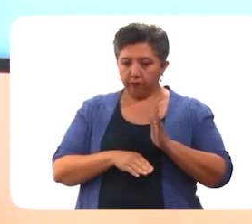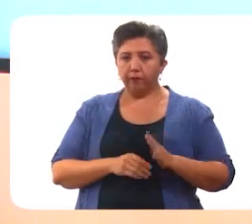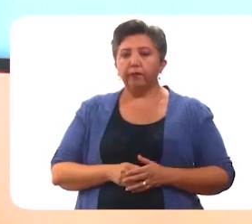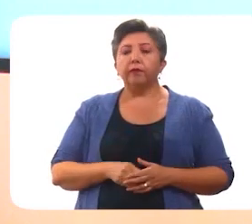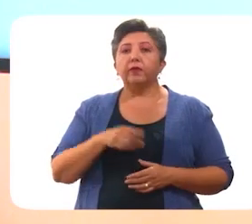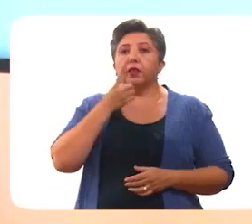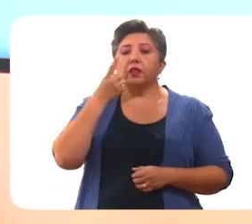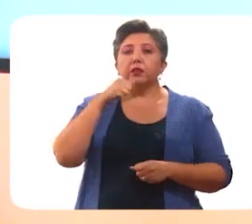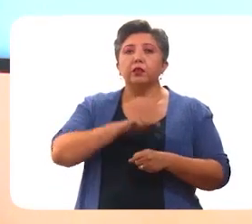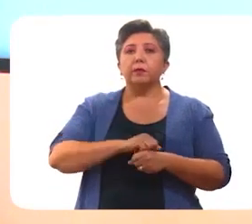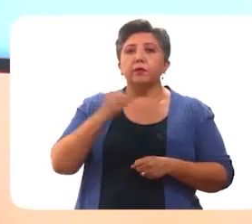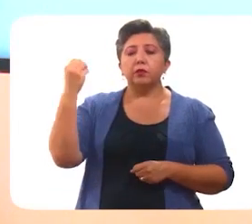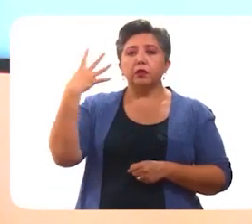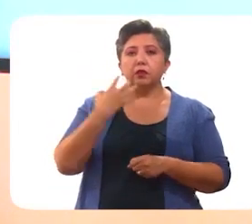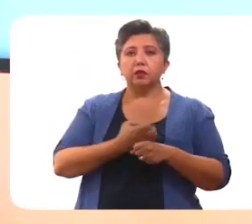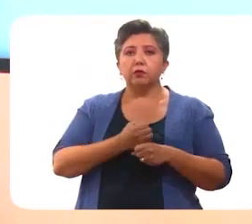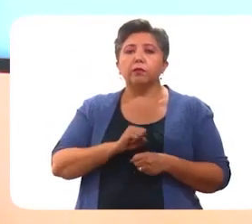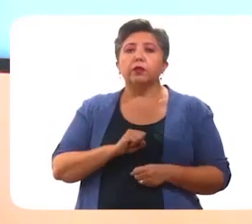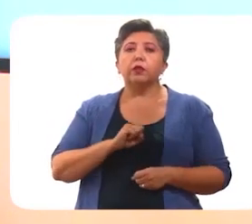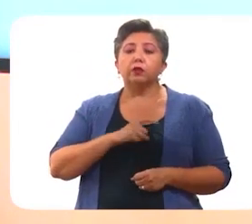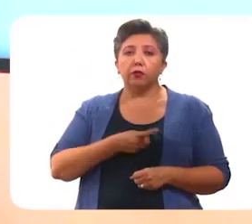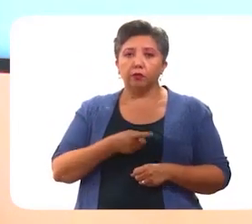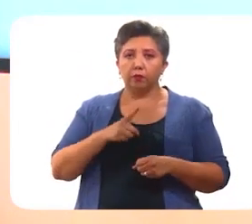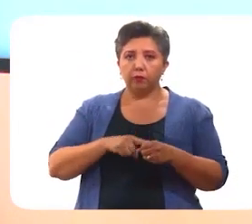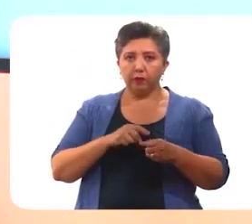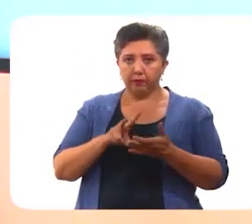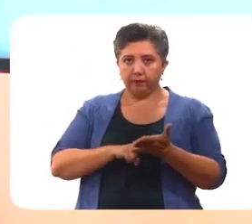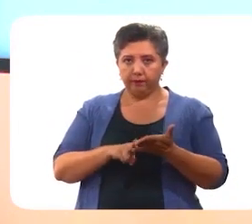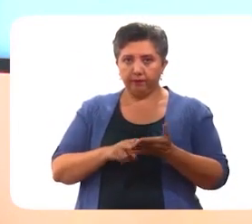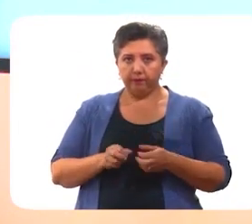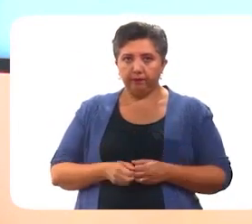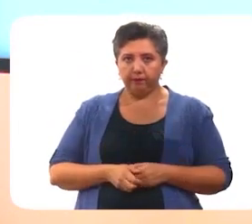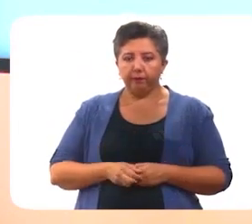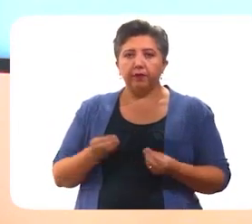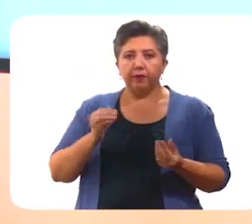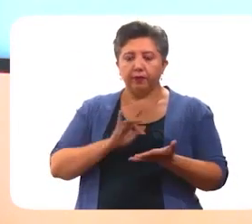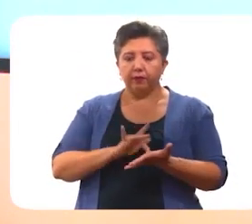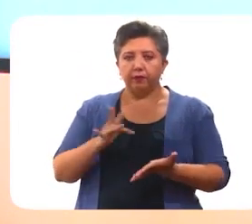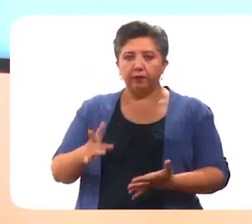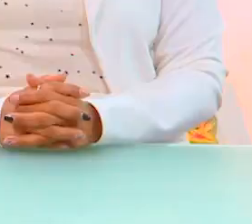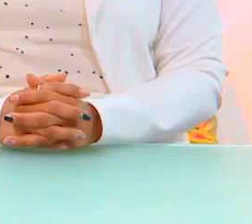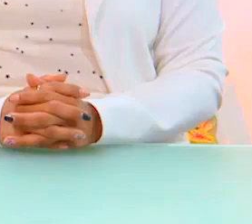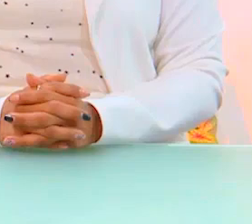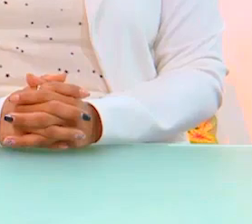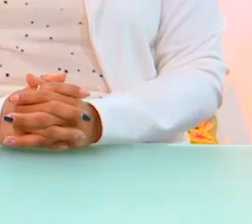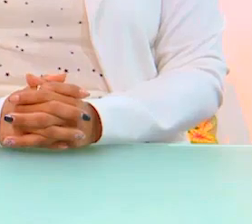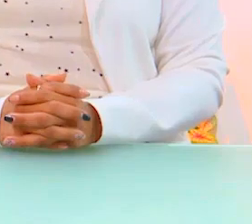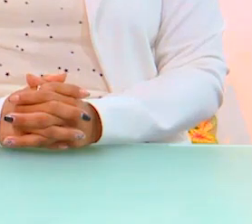Los indicadores semanales del semáforo estatal de salud marcan color verde. Muchas gracias.